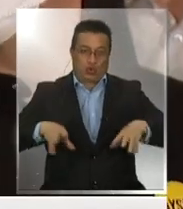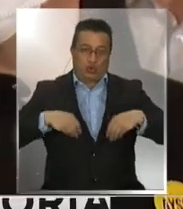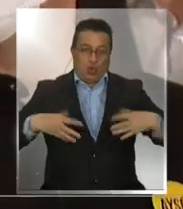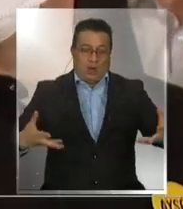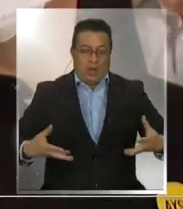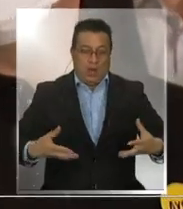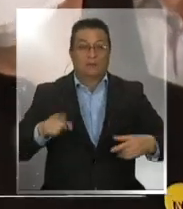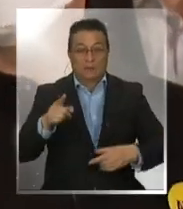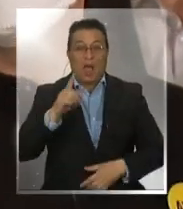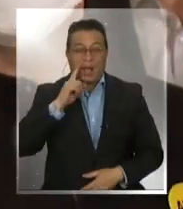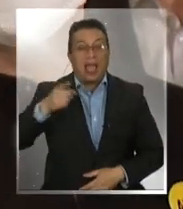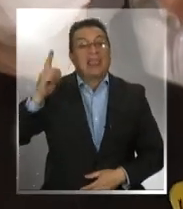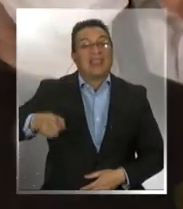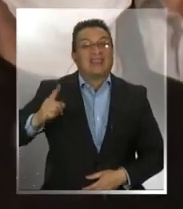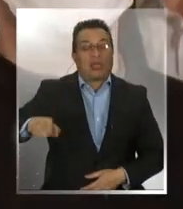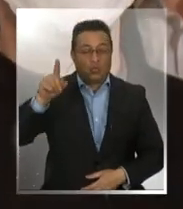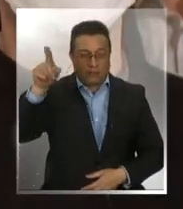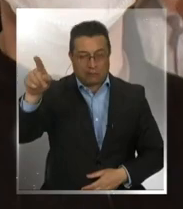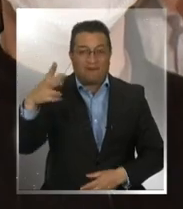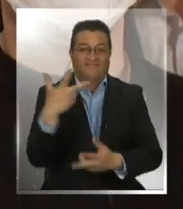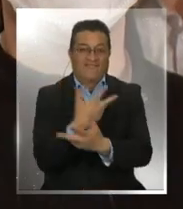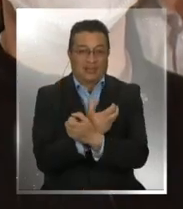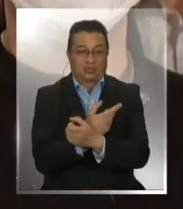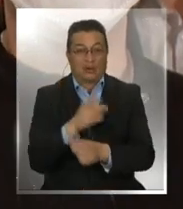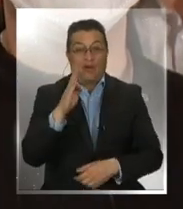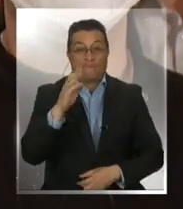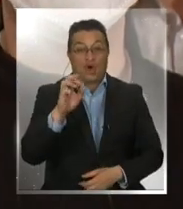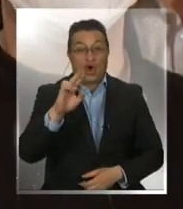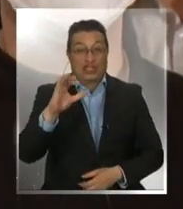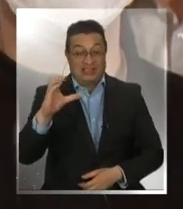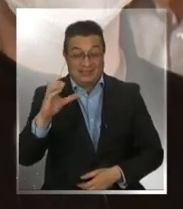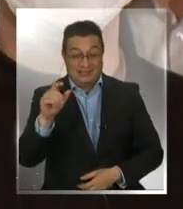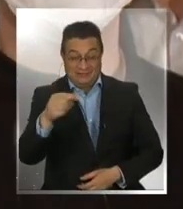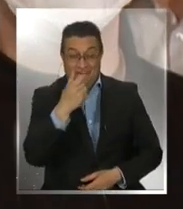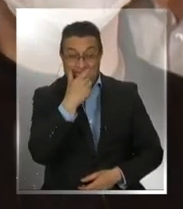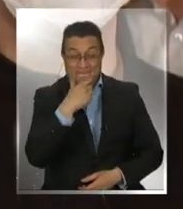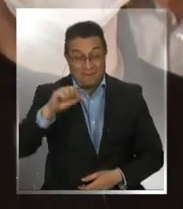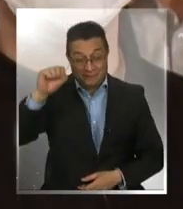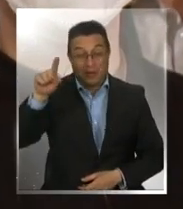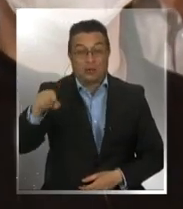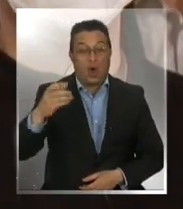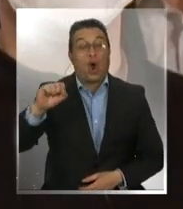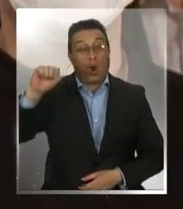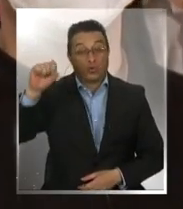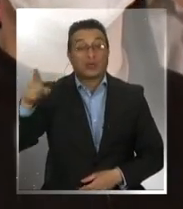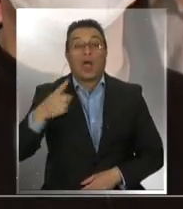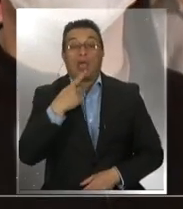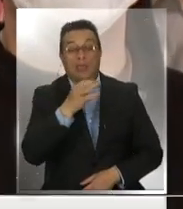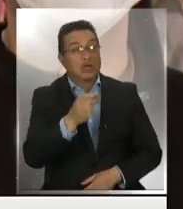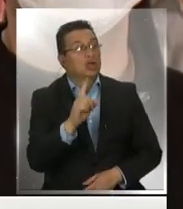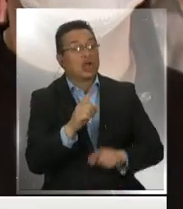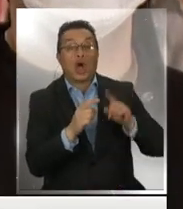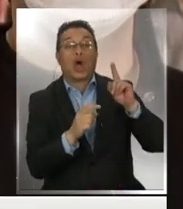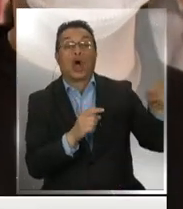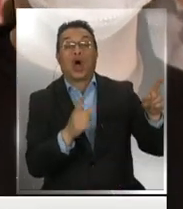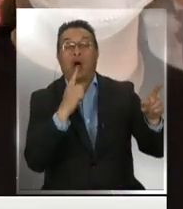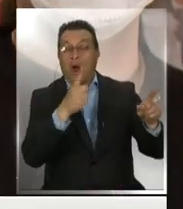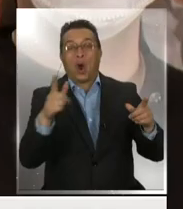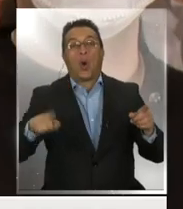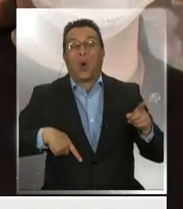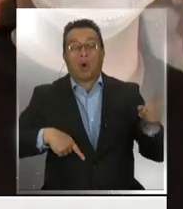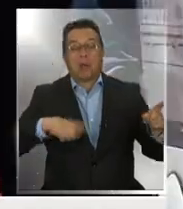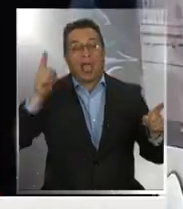porque hay una dictadura en Venezuela que Gabriel Boric puso como vocera a una militante del Partido Comunista que no condena directamente